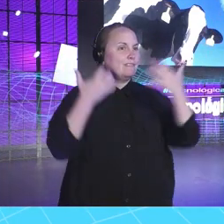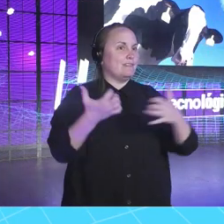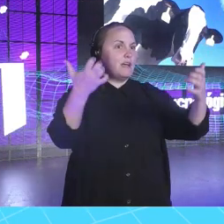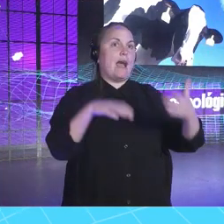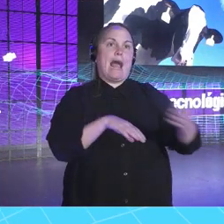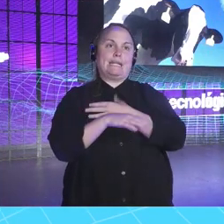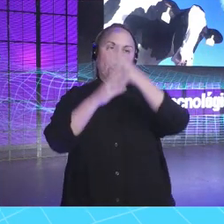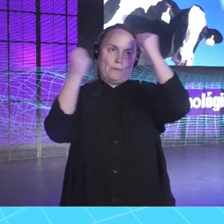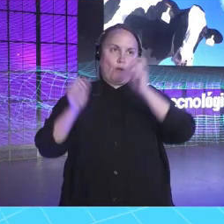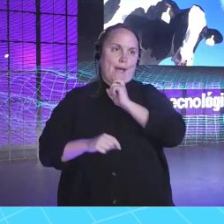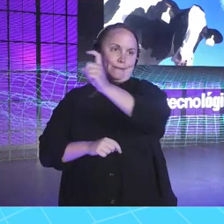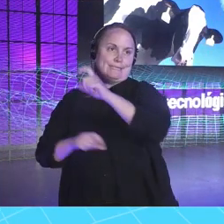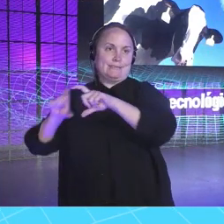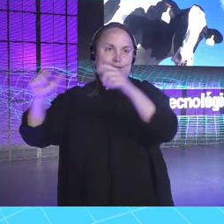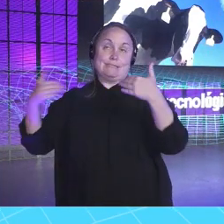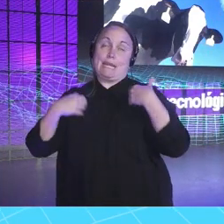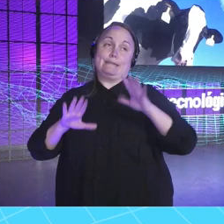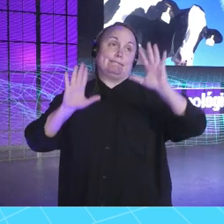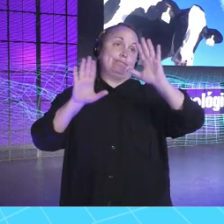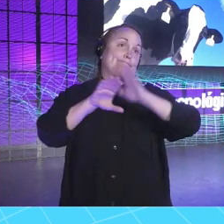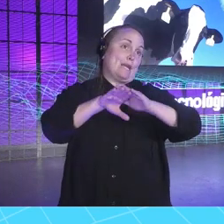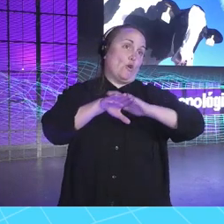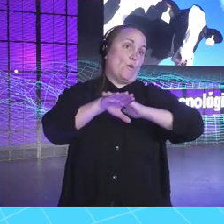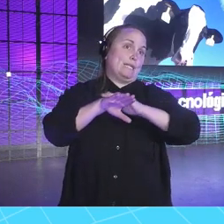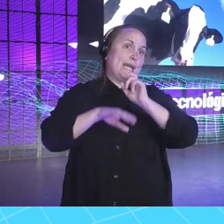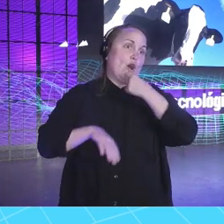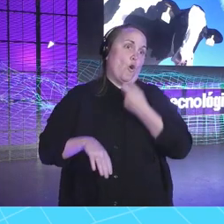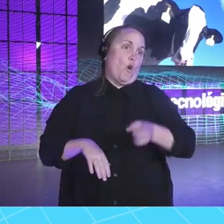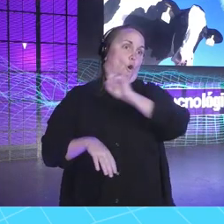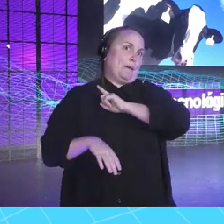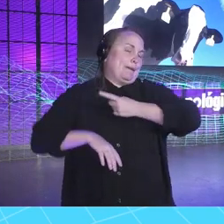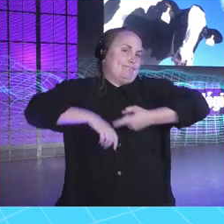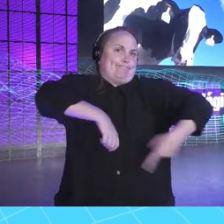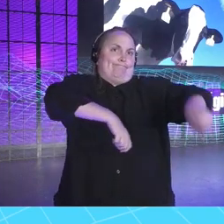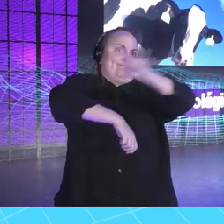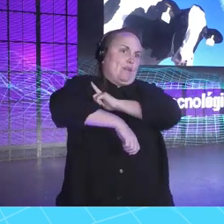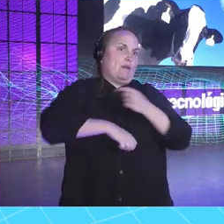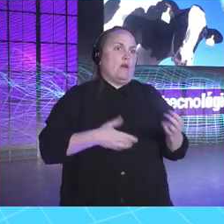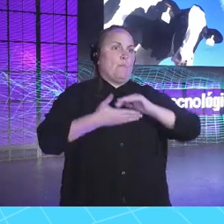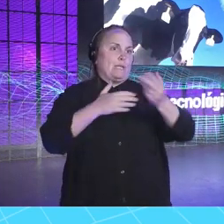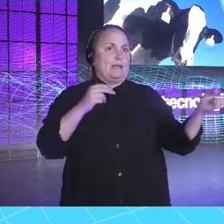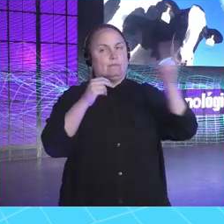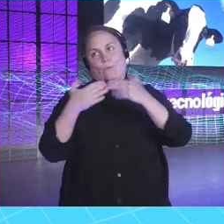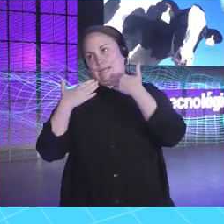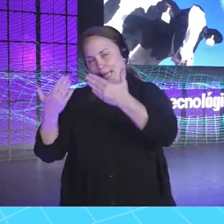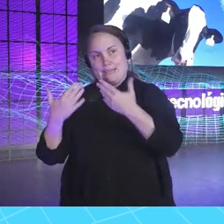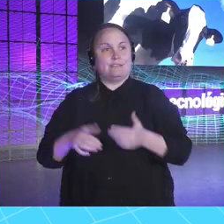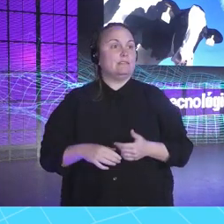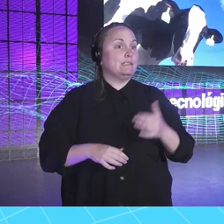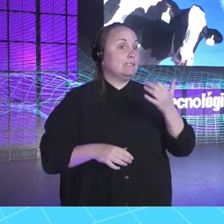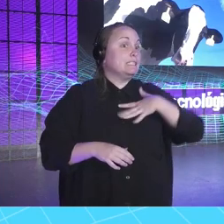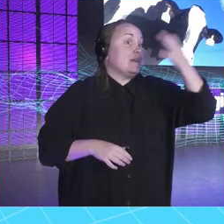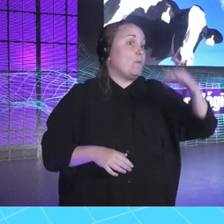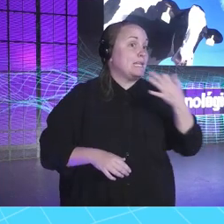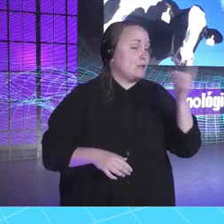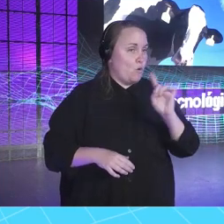que se me ha olvidado avisar a toda la producción Hola Perdón me odian pero a otro nivel portátil todo Muchísimas gracias Sí se puede sí no